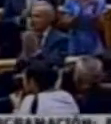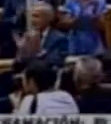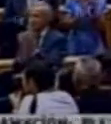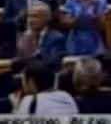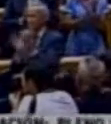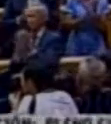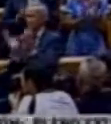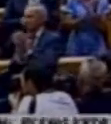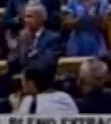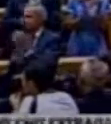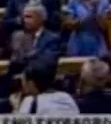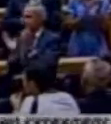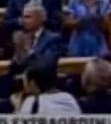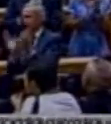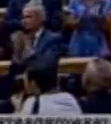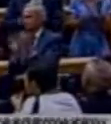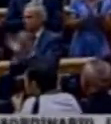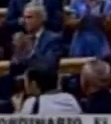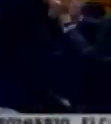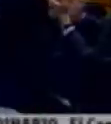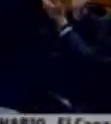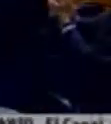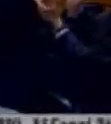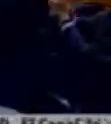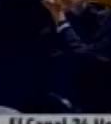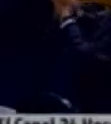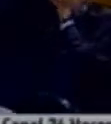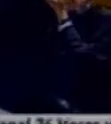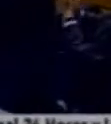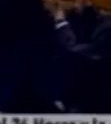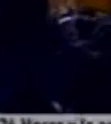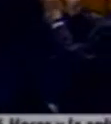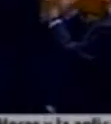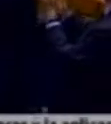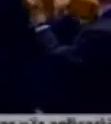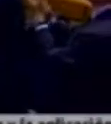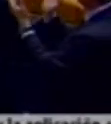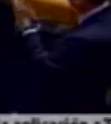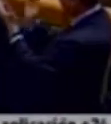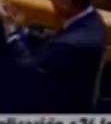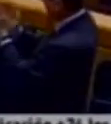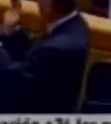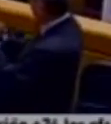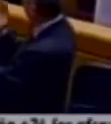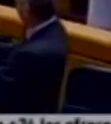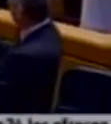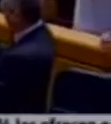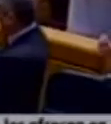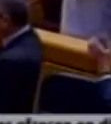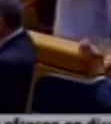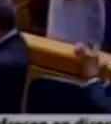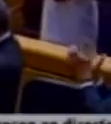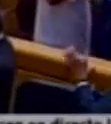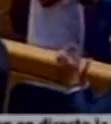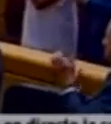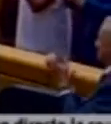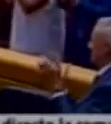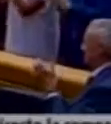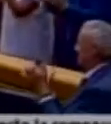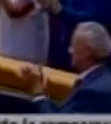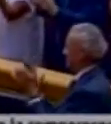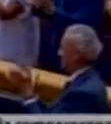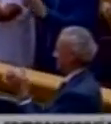que ha durado más de una hora. Rajoy dice que cometió el error de confiar en un delincuente, pero no de encubrir a un falso